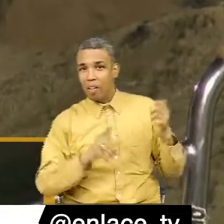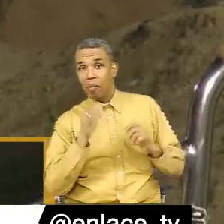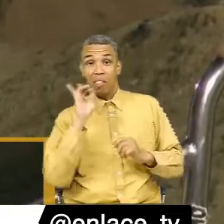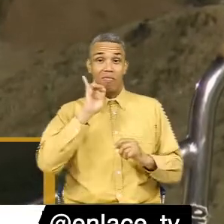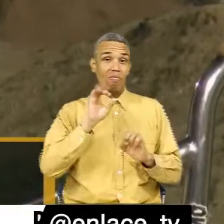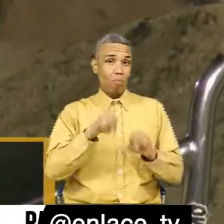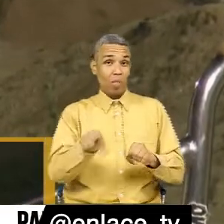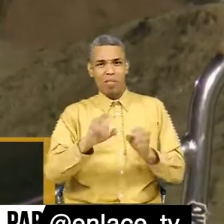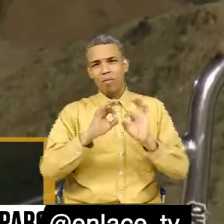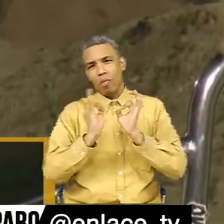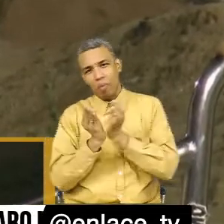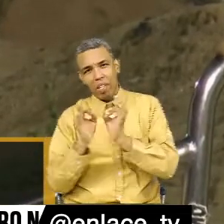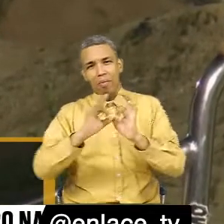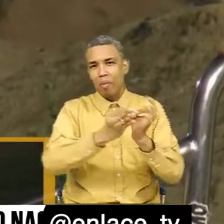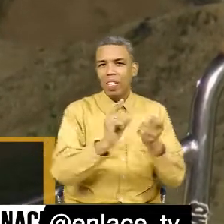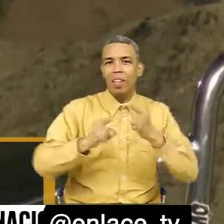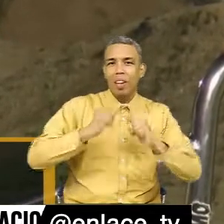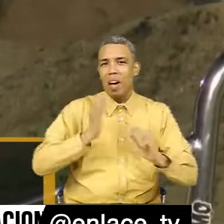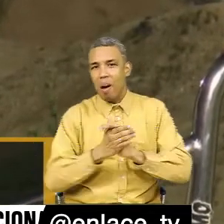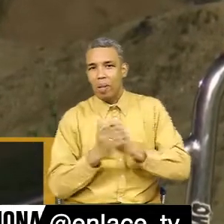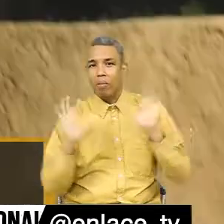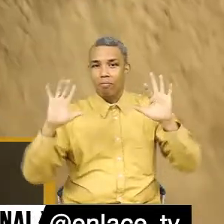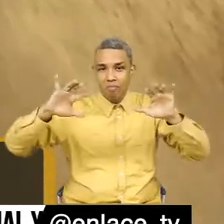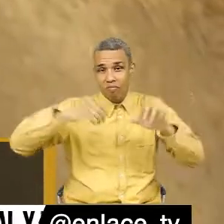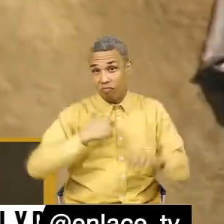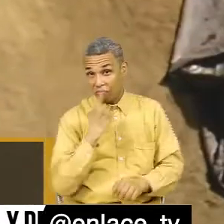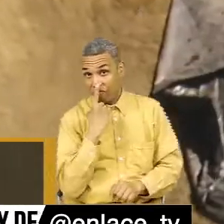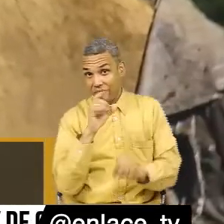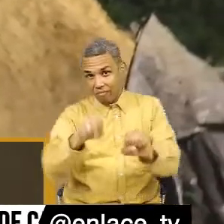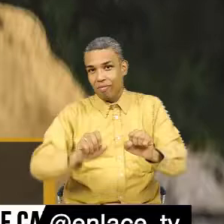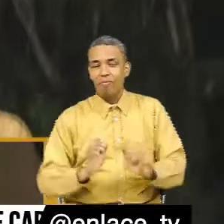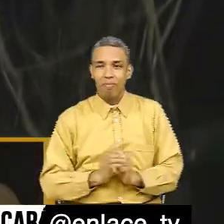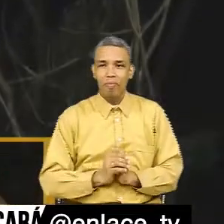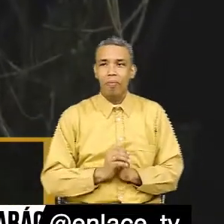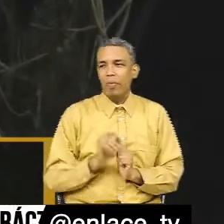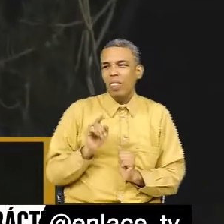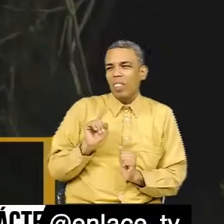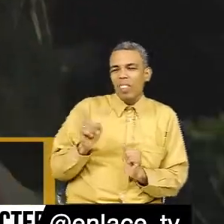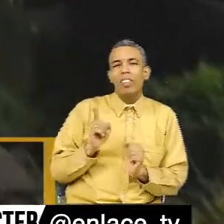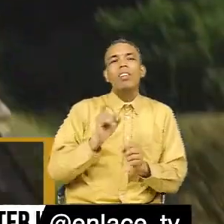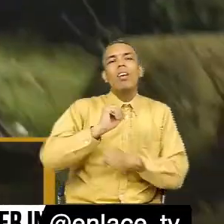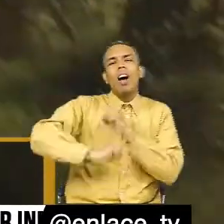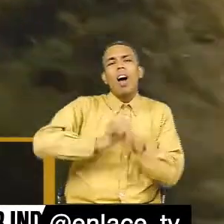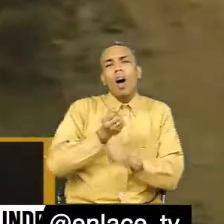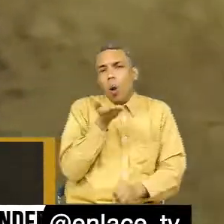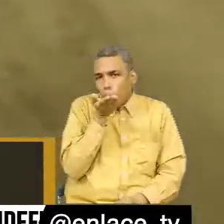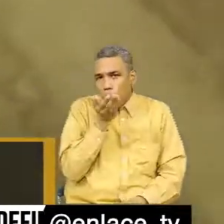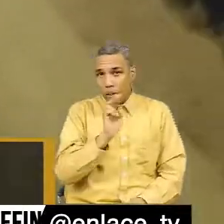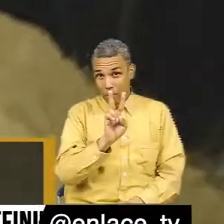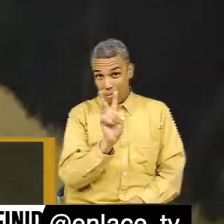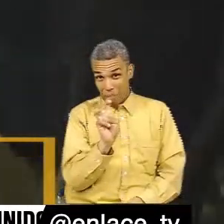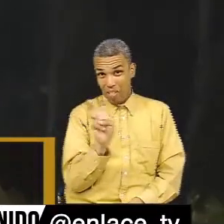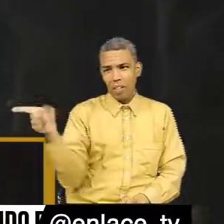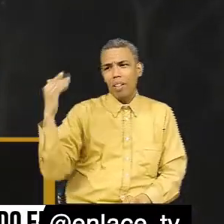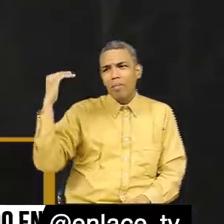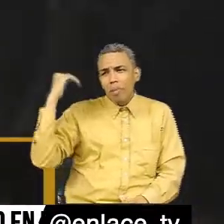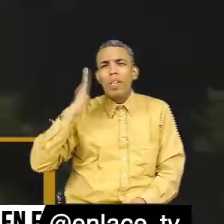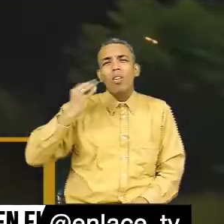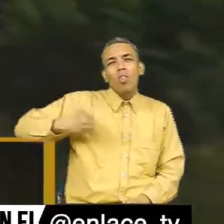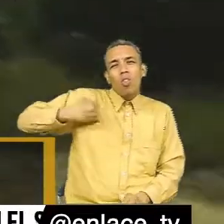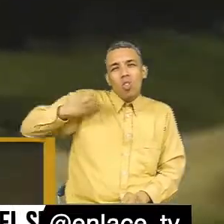tarde pues extrema, de mucha adrenalina y compartir con nosotros. Ortega tiene 27 años, desde los 15 practica ese deporte y con el